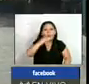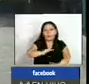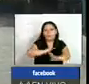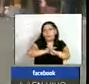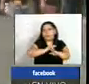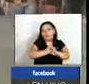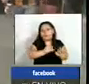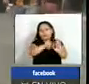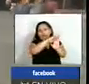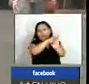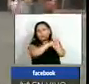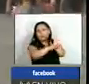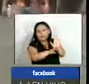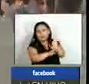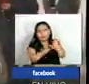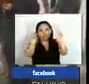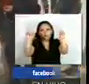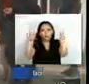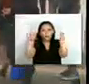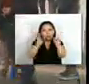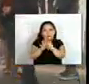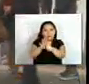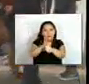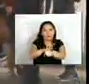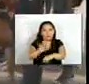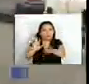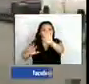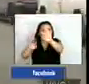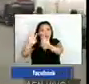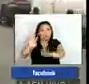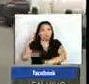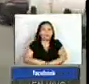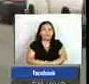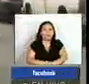que se han tomado debido a la pandemia por COVID-19.